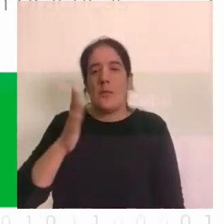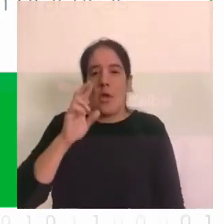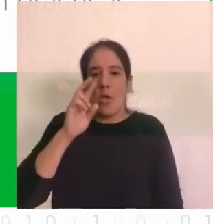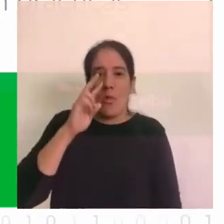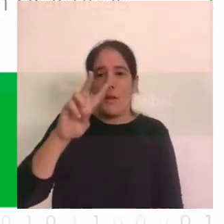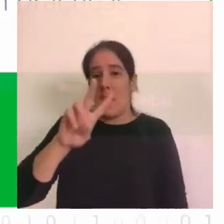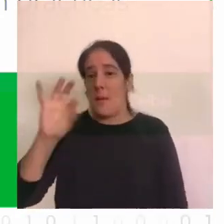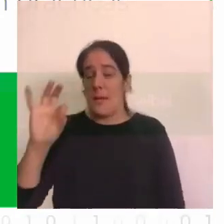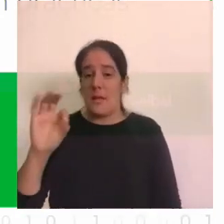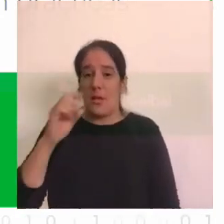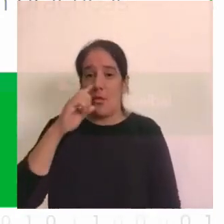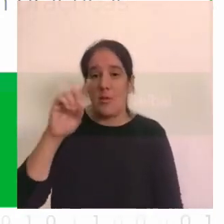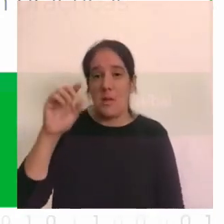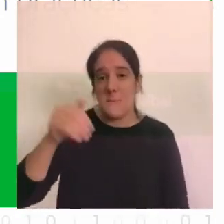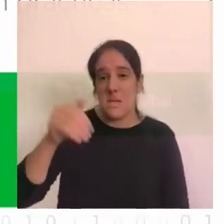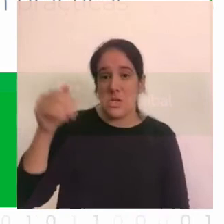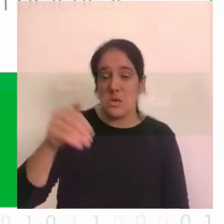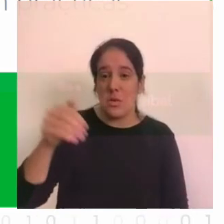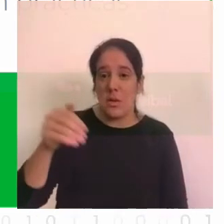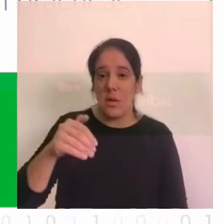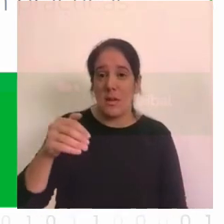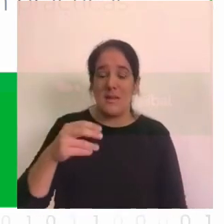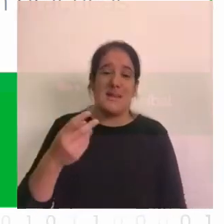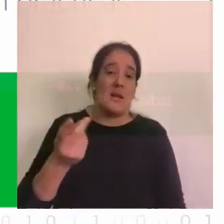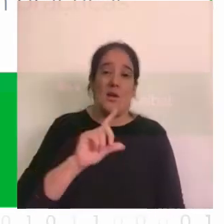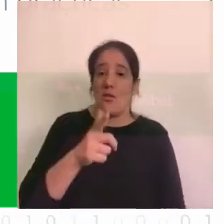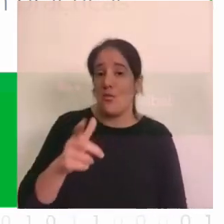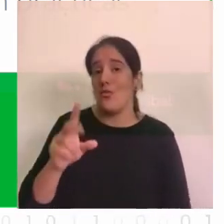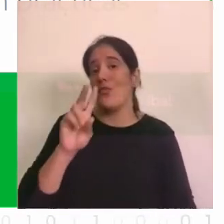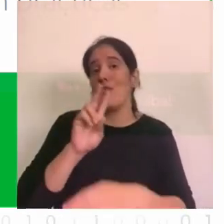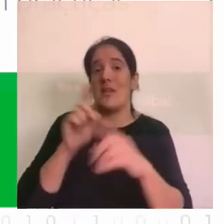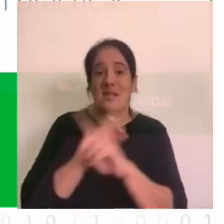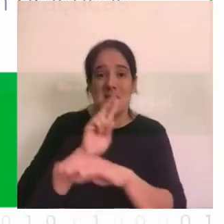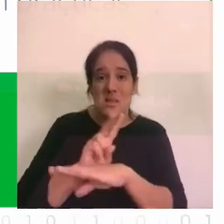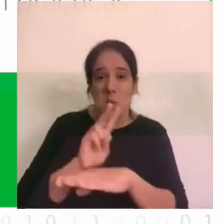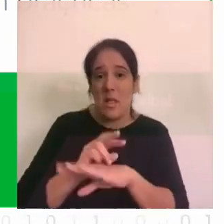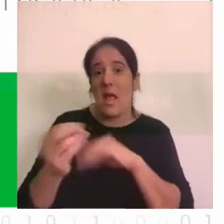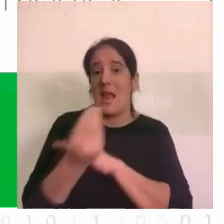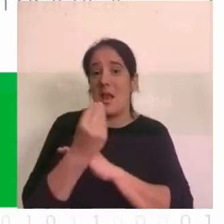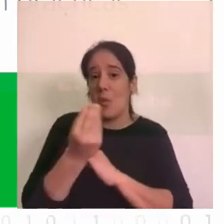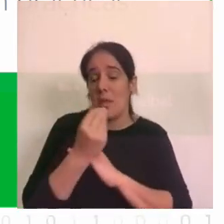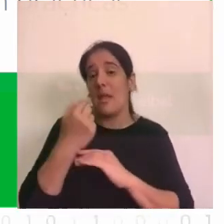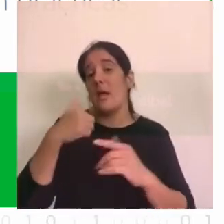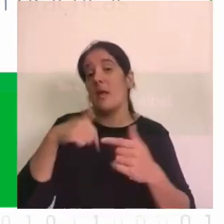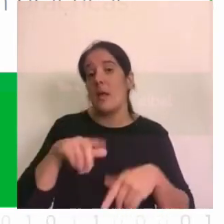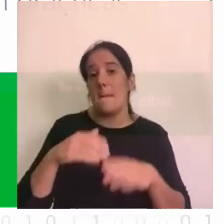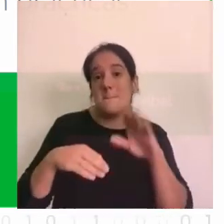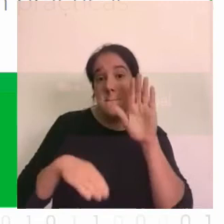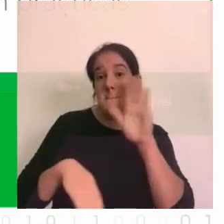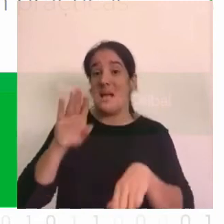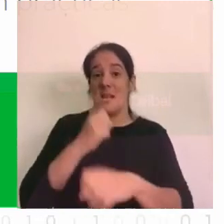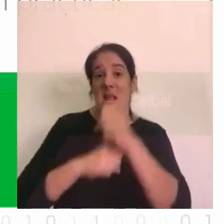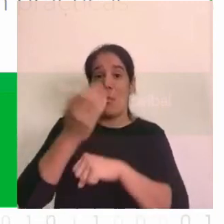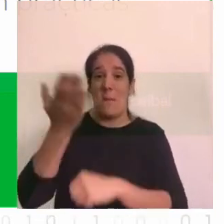padecieron inseguridad alimentaria en América Latina, 90 millones más que en 2019, lo cual habla básicamente del efecto